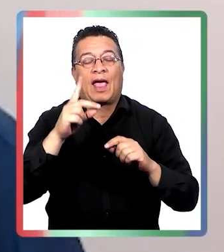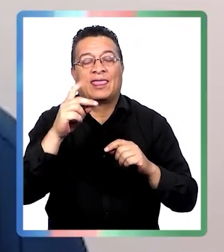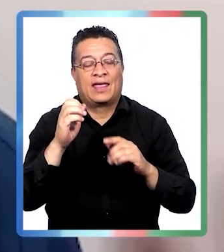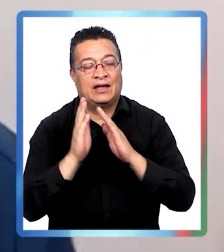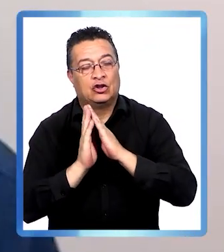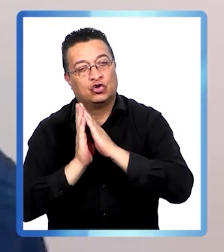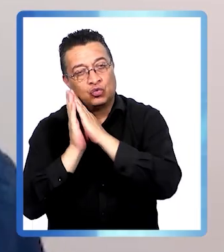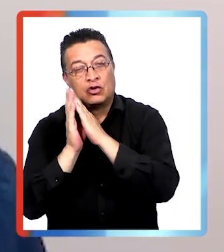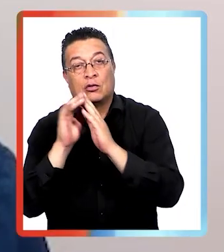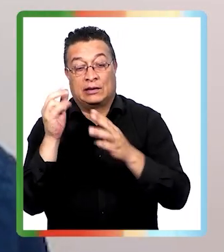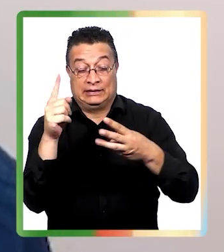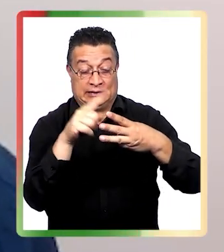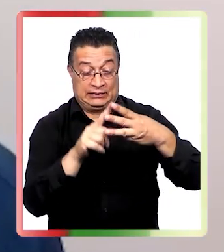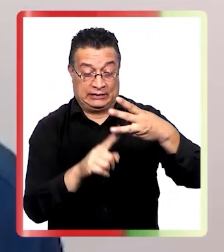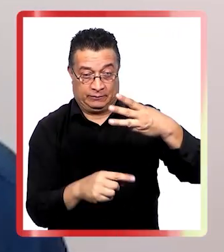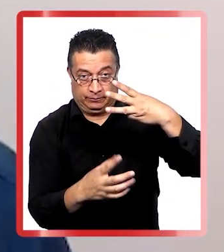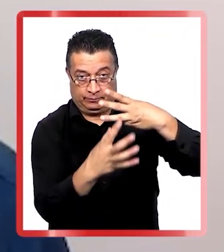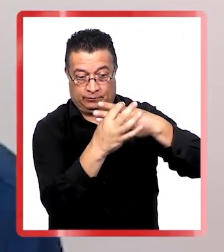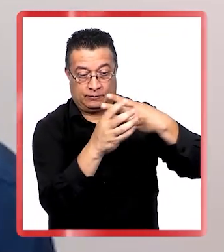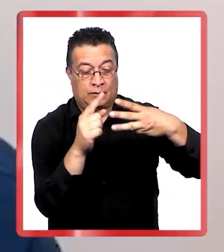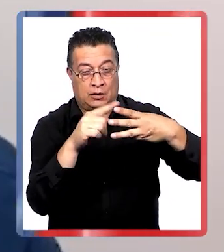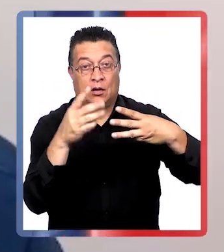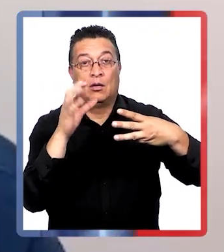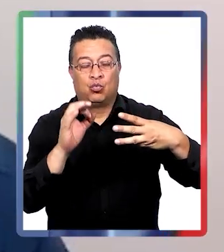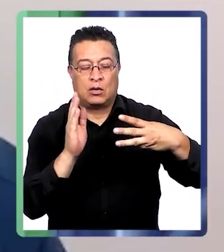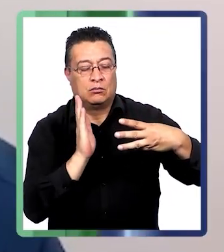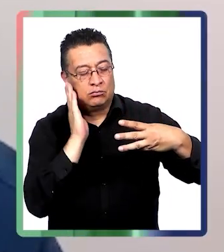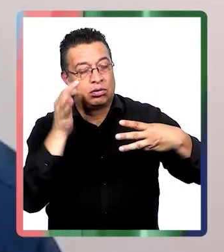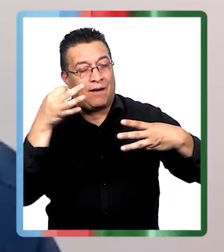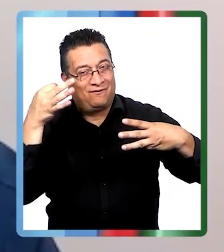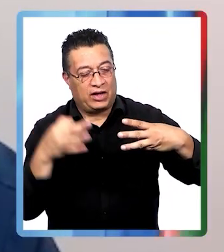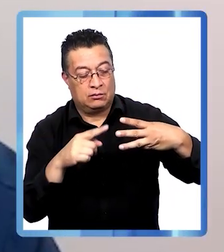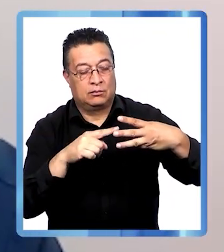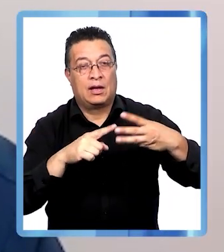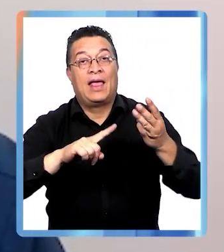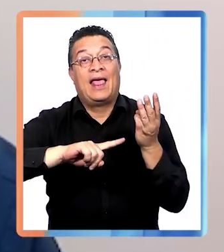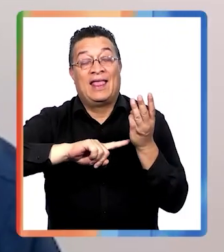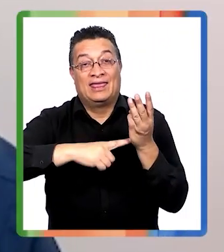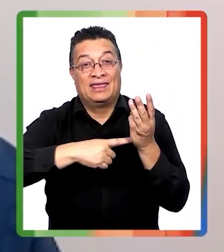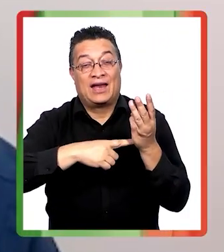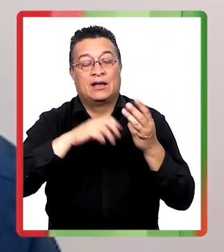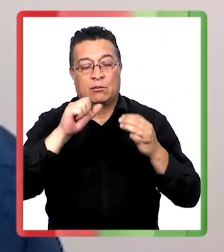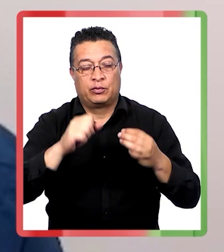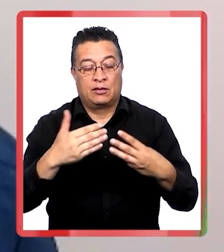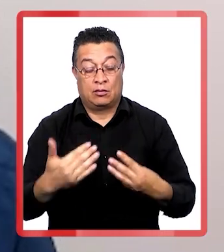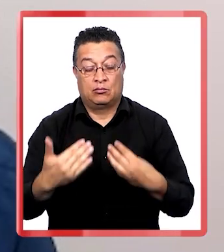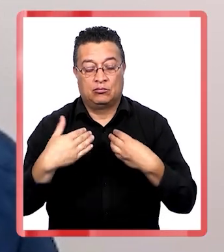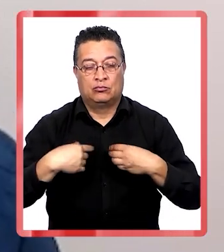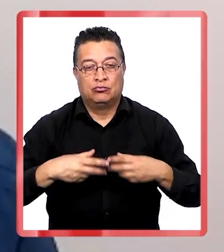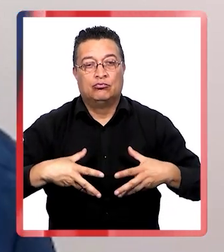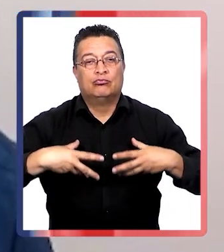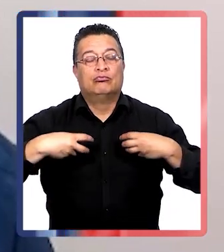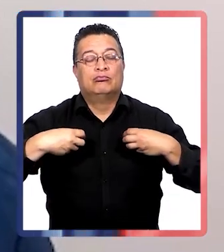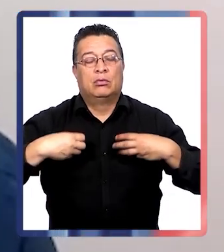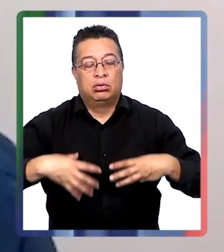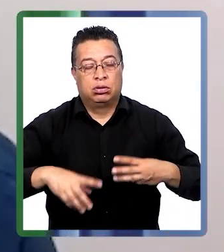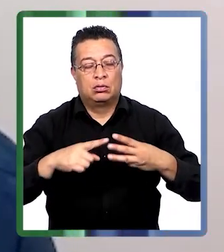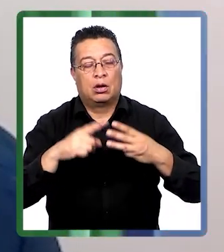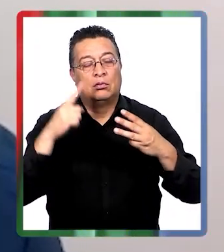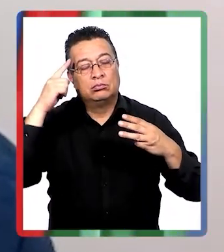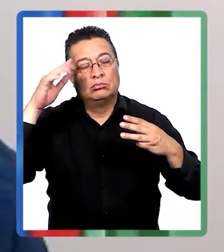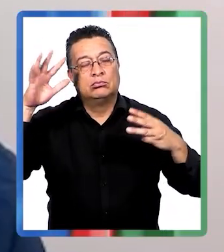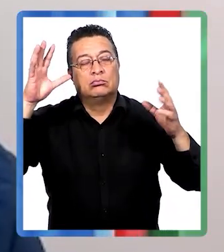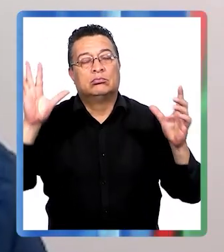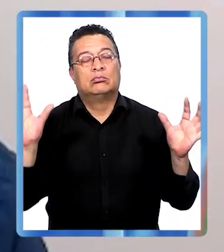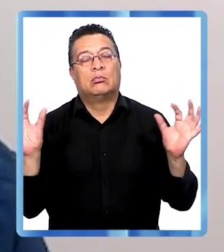cognitivo-conductual y de insomnio, que consisten en tres grandes cosas: higiene del sueño, técnicas de favorecer la respiración